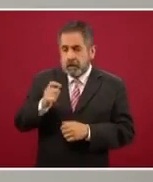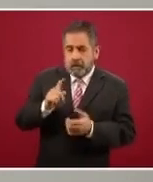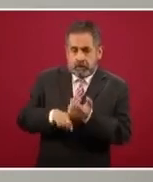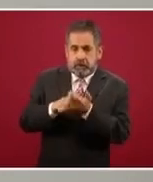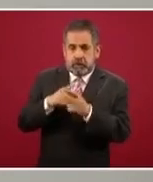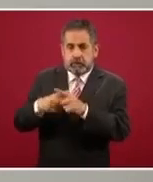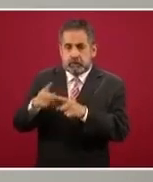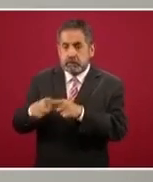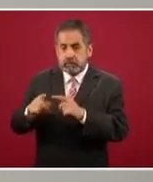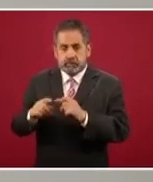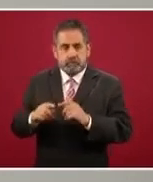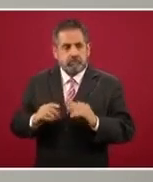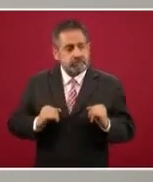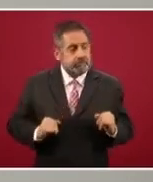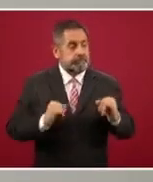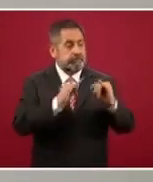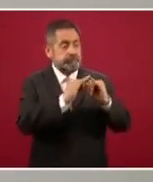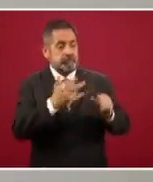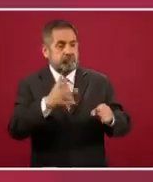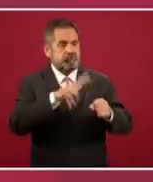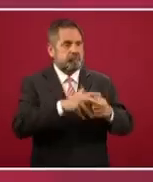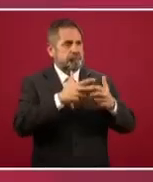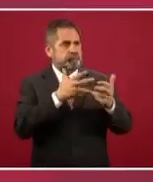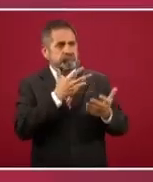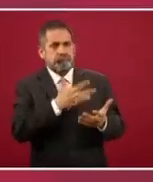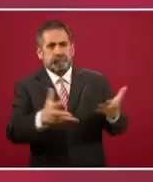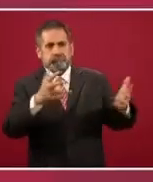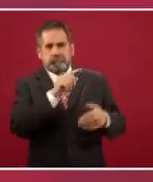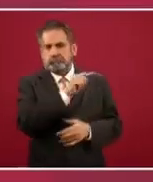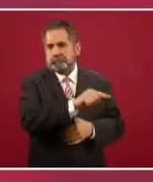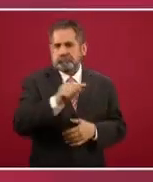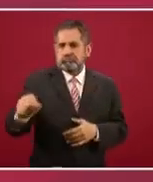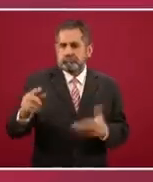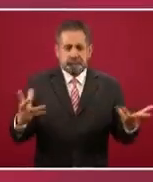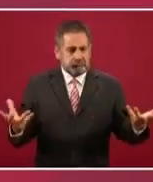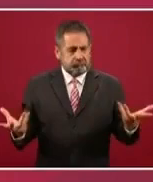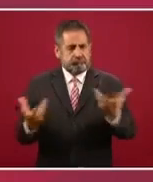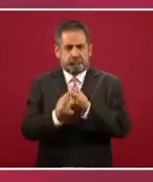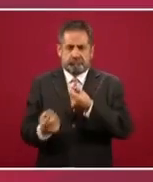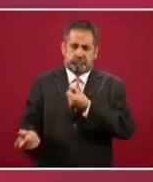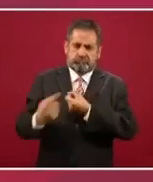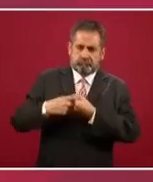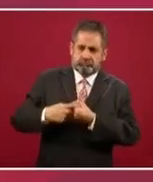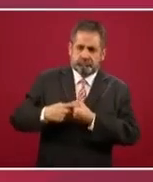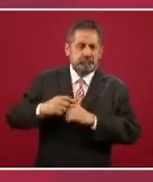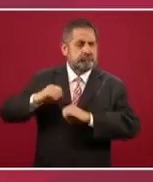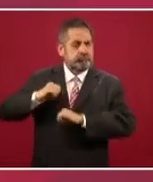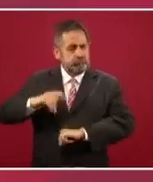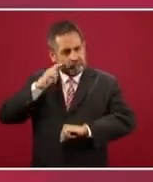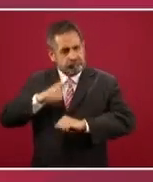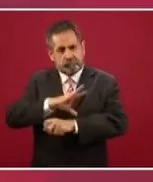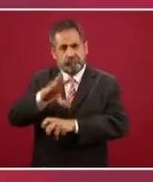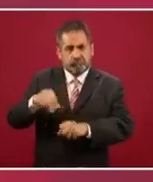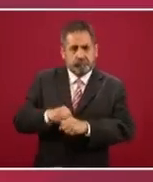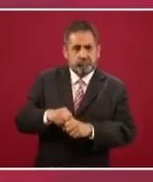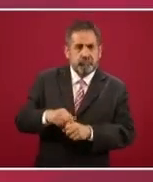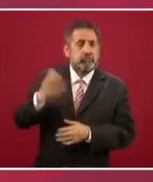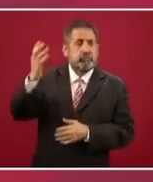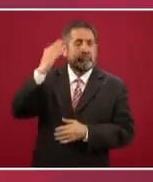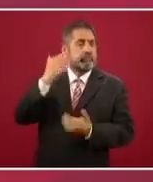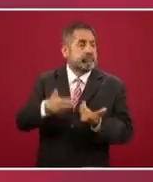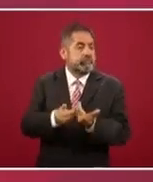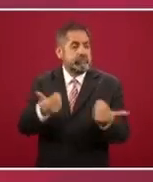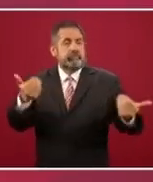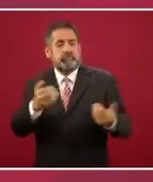las instituciones de salud. Ya no podemos decir, este solo le corresponde al ISSSTE, esto le corresponde al